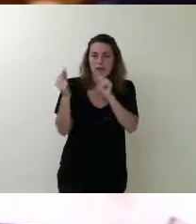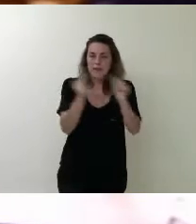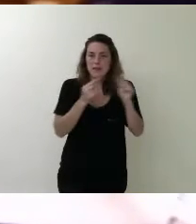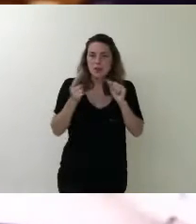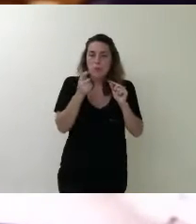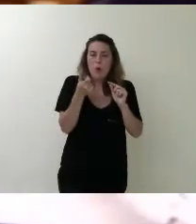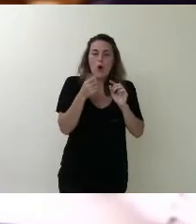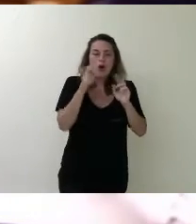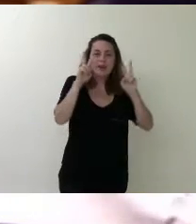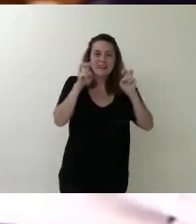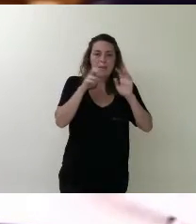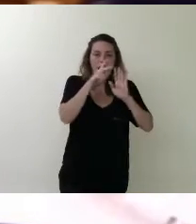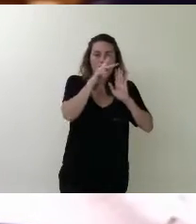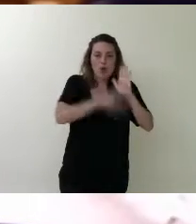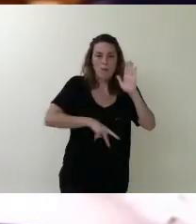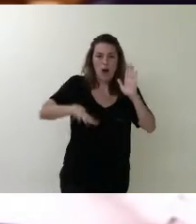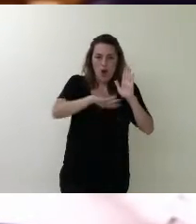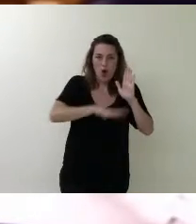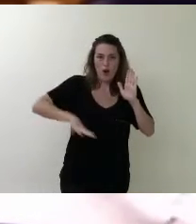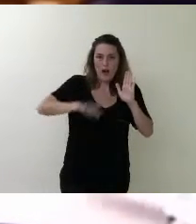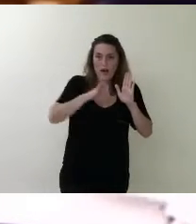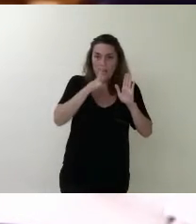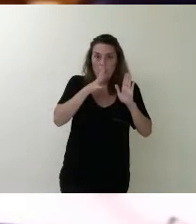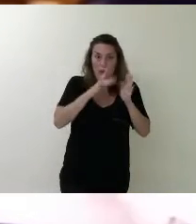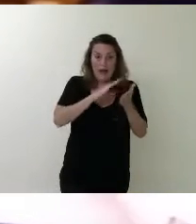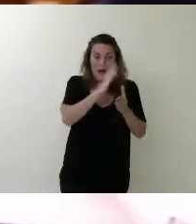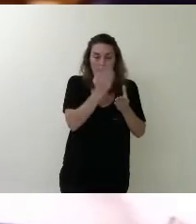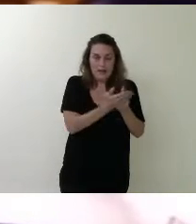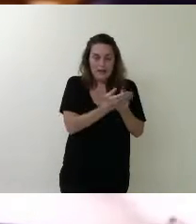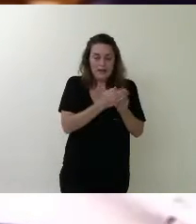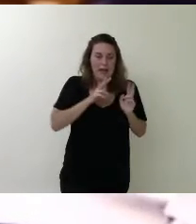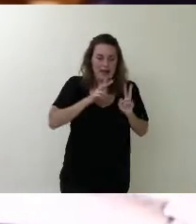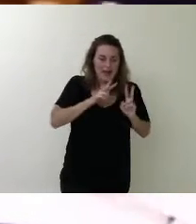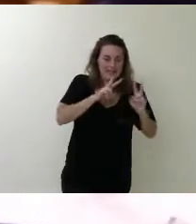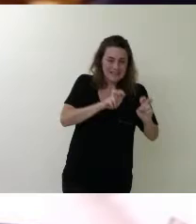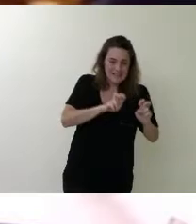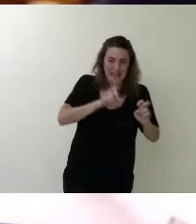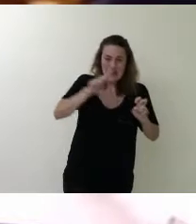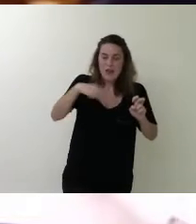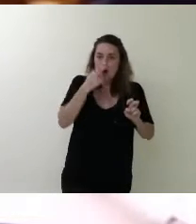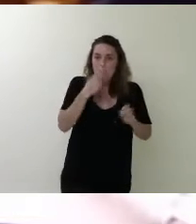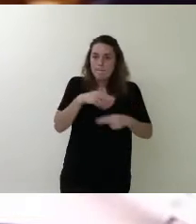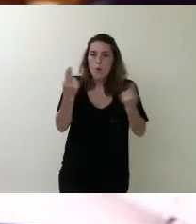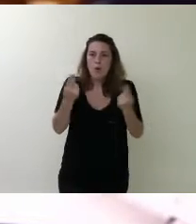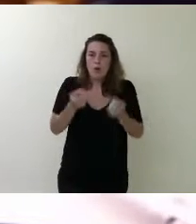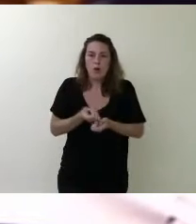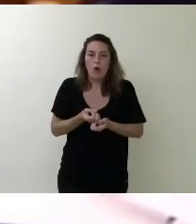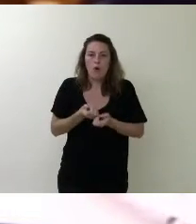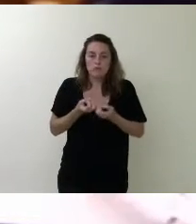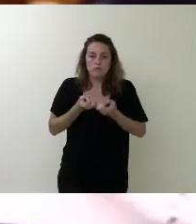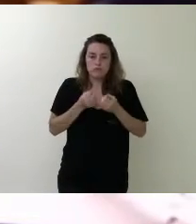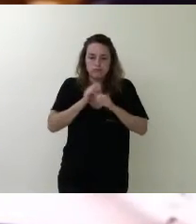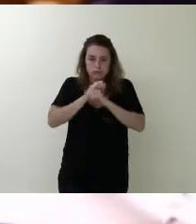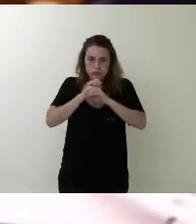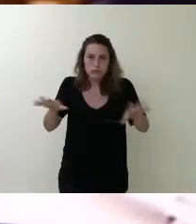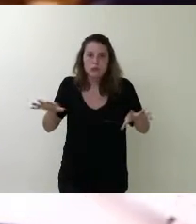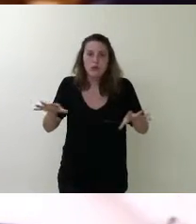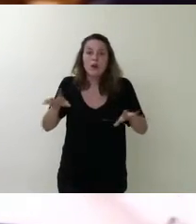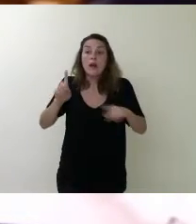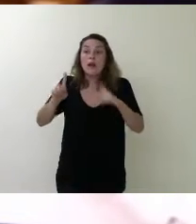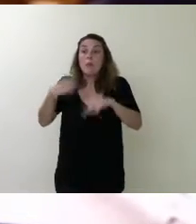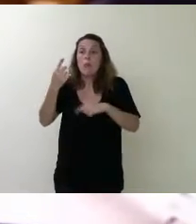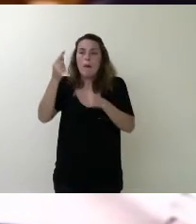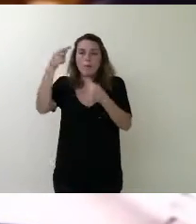mes. La aprobación hoy en el pleno es una aprobación inicial, luego hay un periodo de exposición pública y cualquier cambio, cualquier modificación